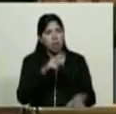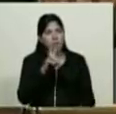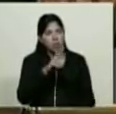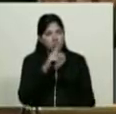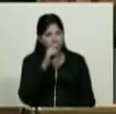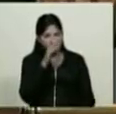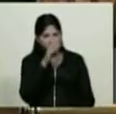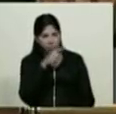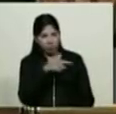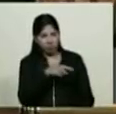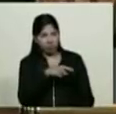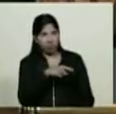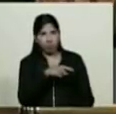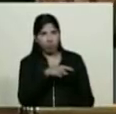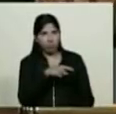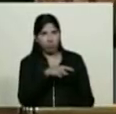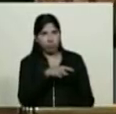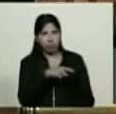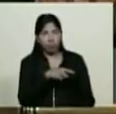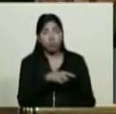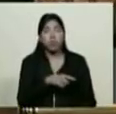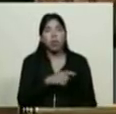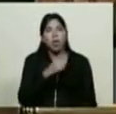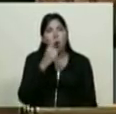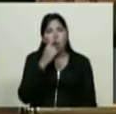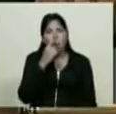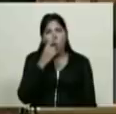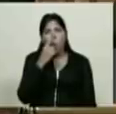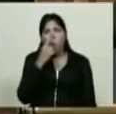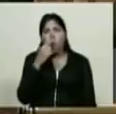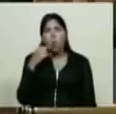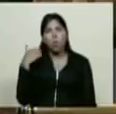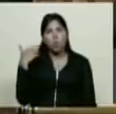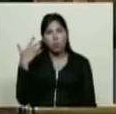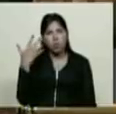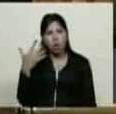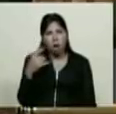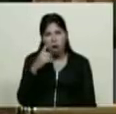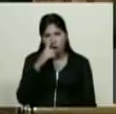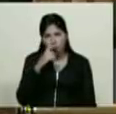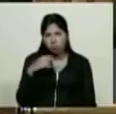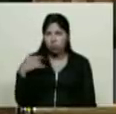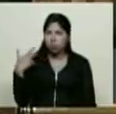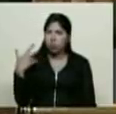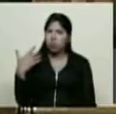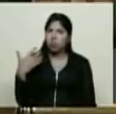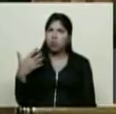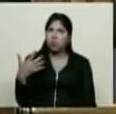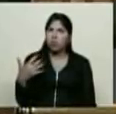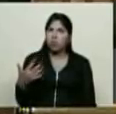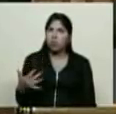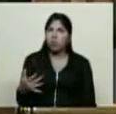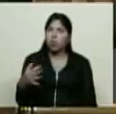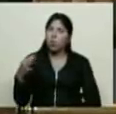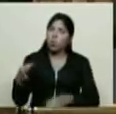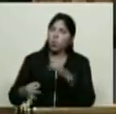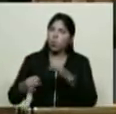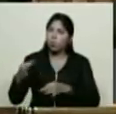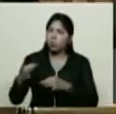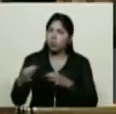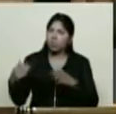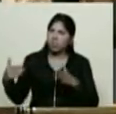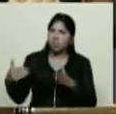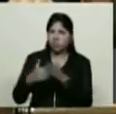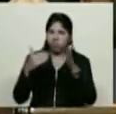venezolano. Desde hace más de un año, sistemáticamente el Poder Judicial y sus funcionarios hemos sido víctimas de